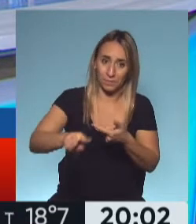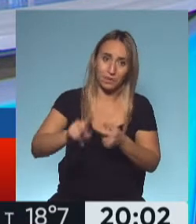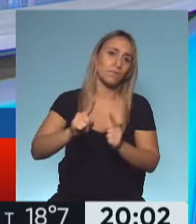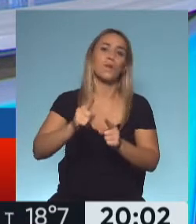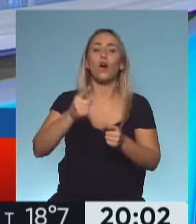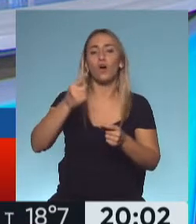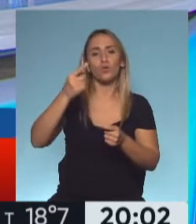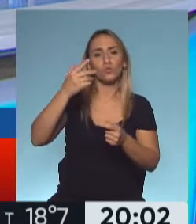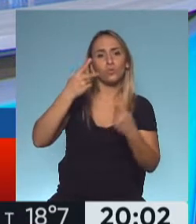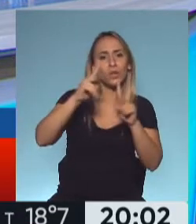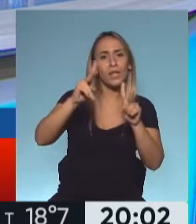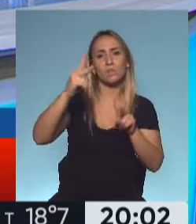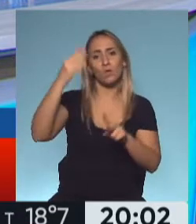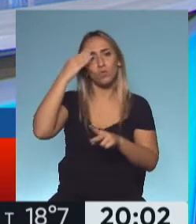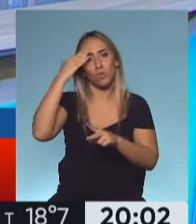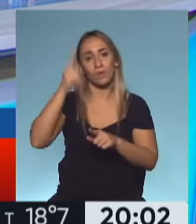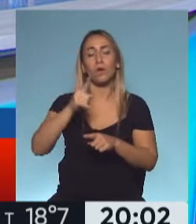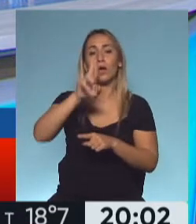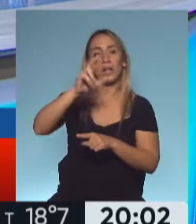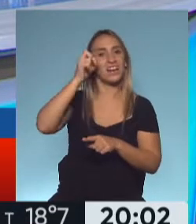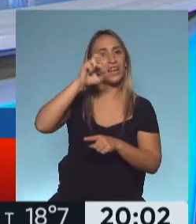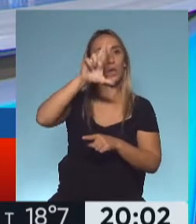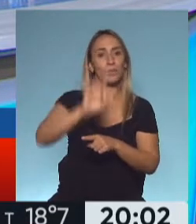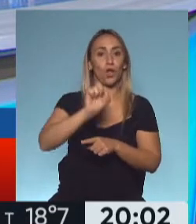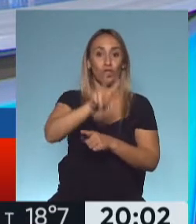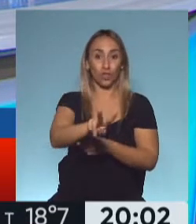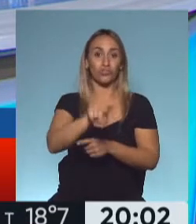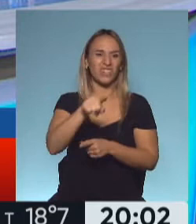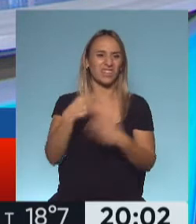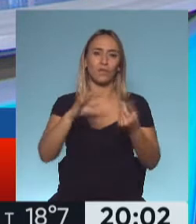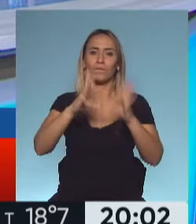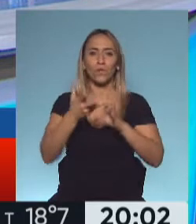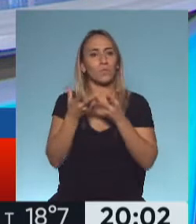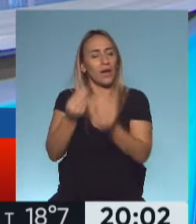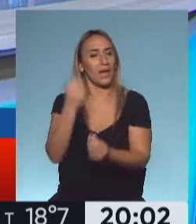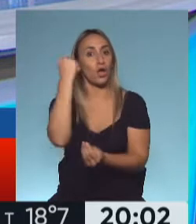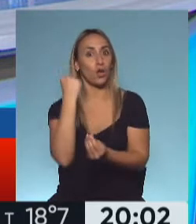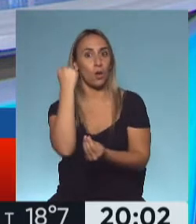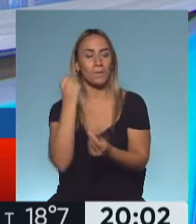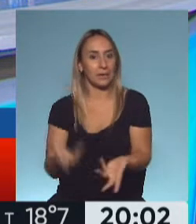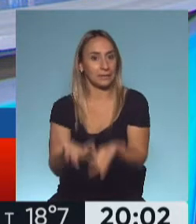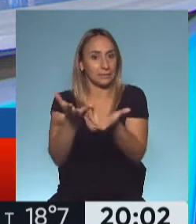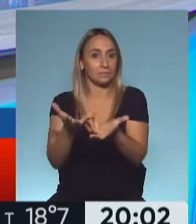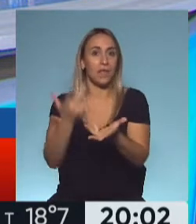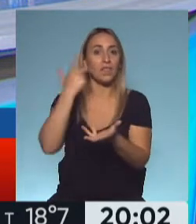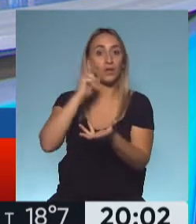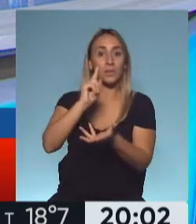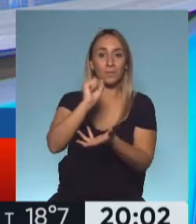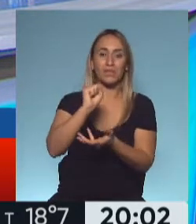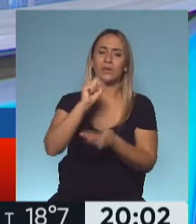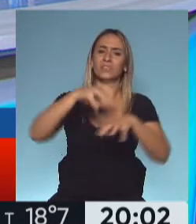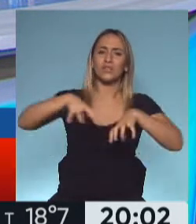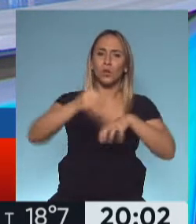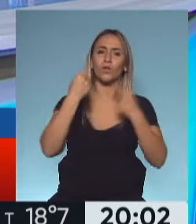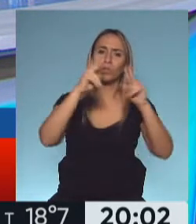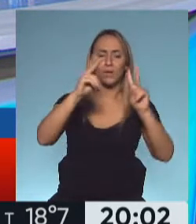Justamente, el Repro 2 es esa ayuda económica para salarios de trabajadores hasta 18.000 pesos. Los sectores son estos, son turismo,